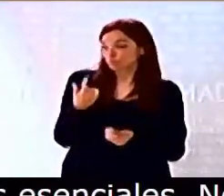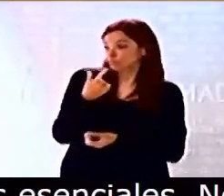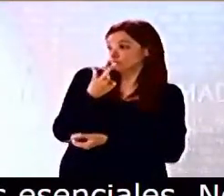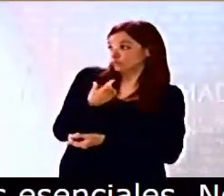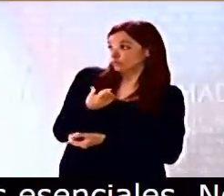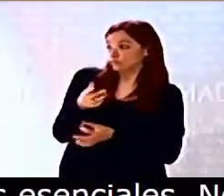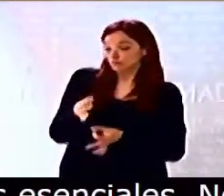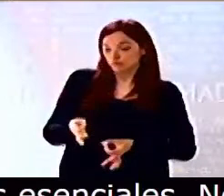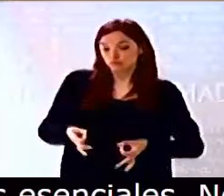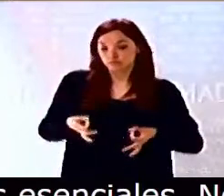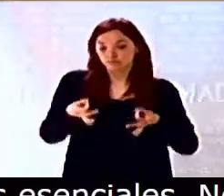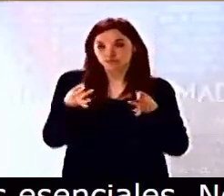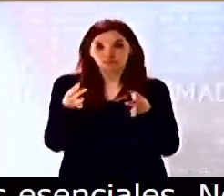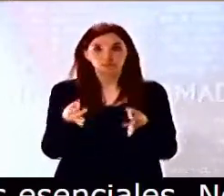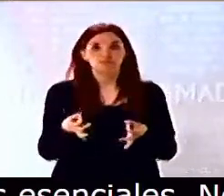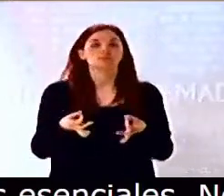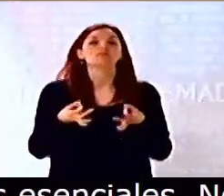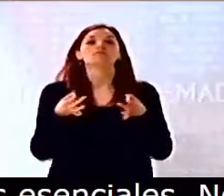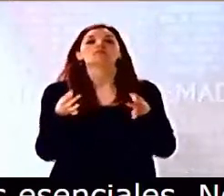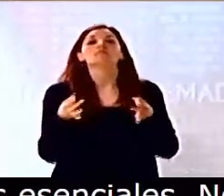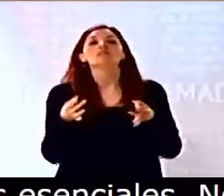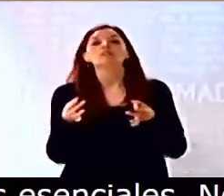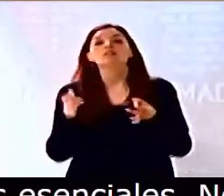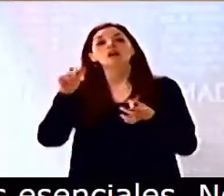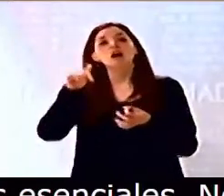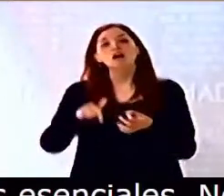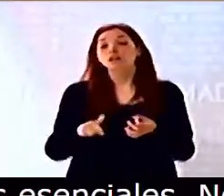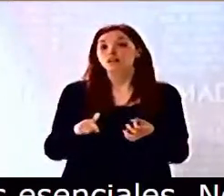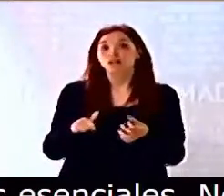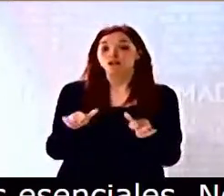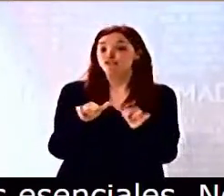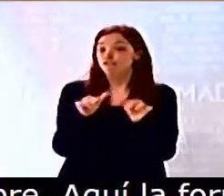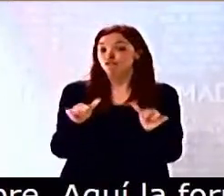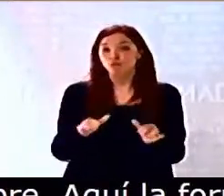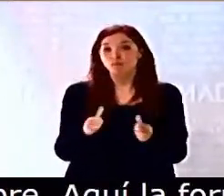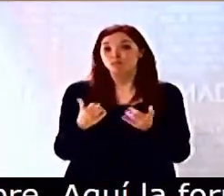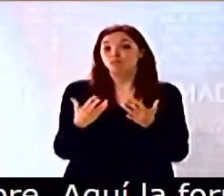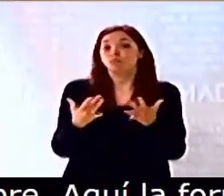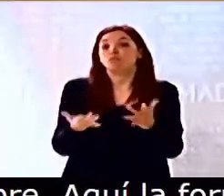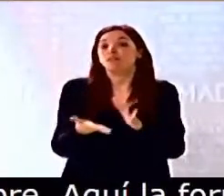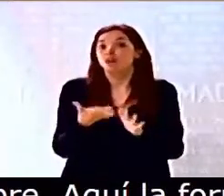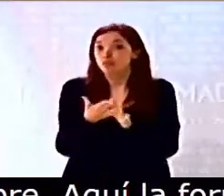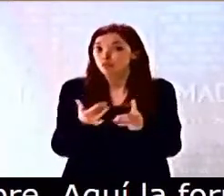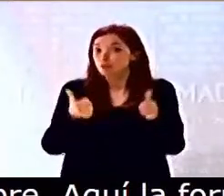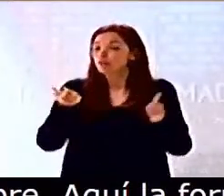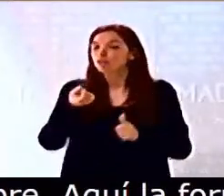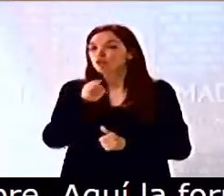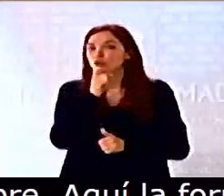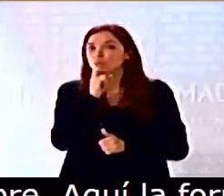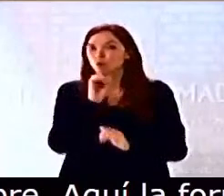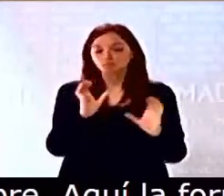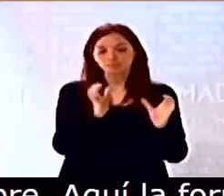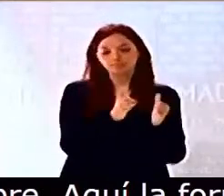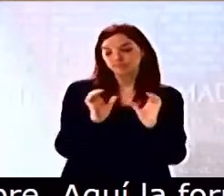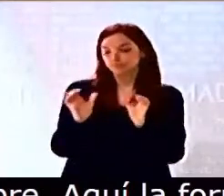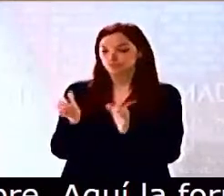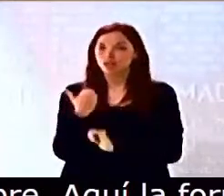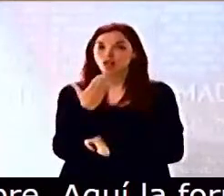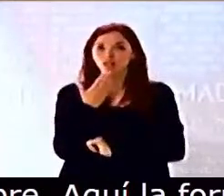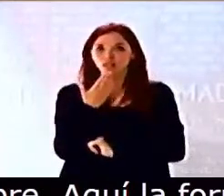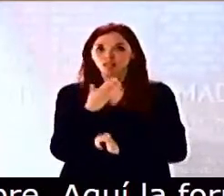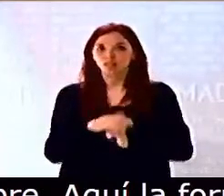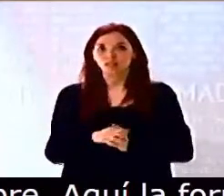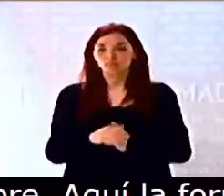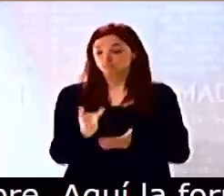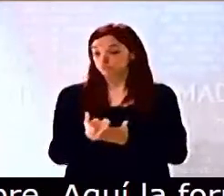siempre. Aquí la forma de acelerar es vacunando por tramos de edad. Y la prueba está en que en los